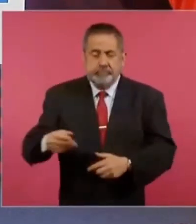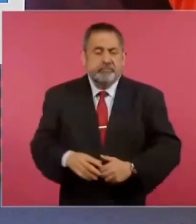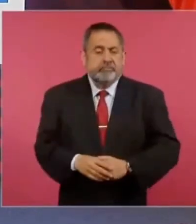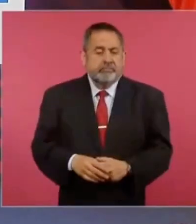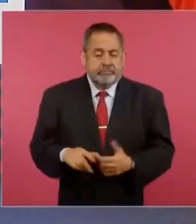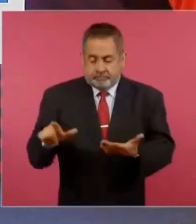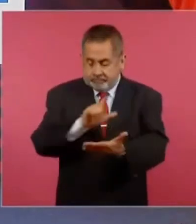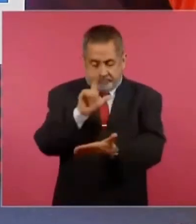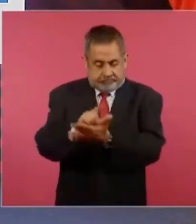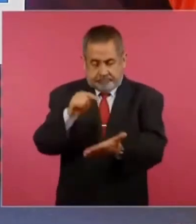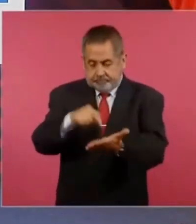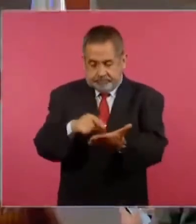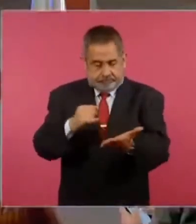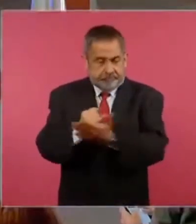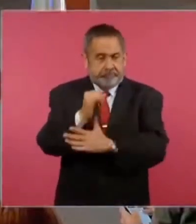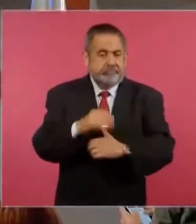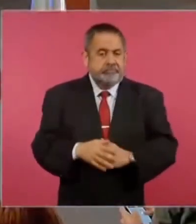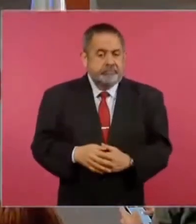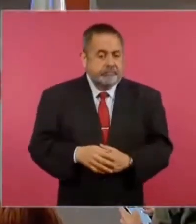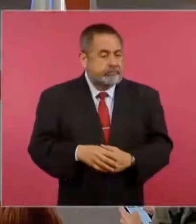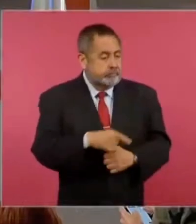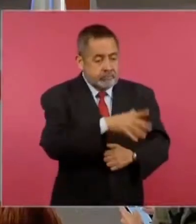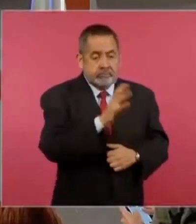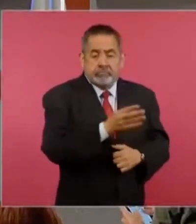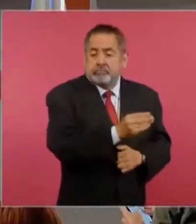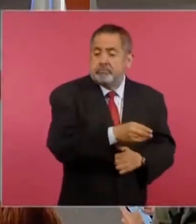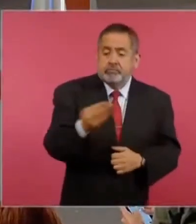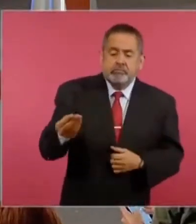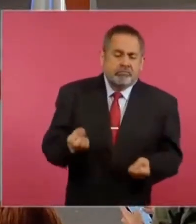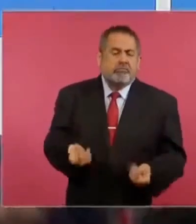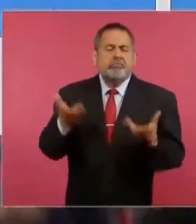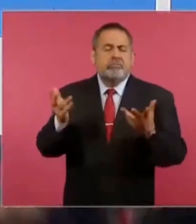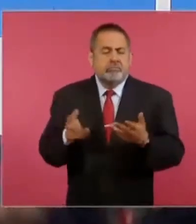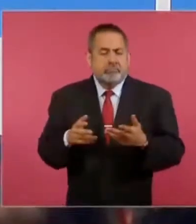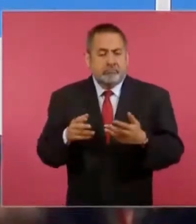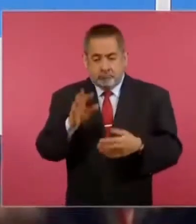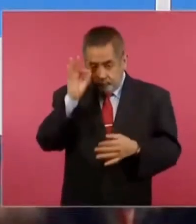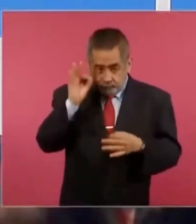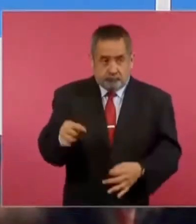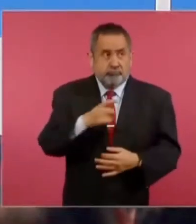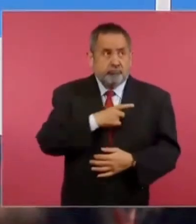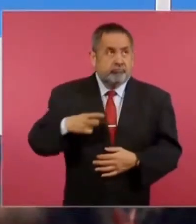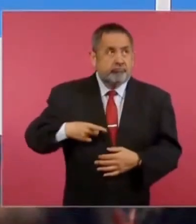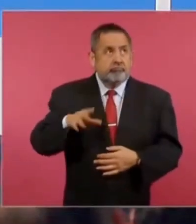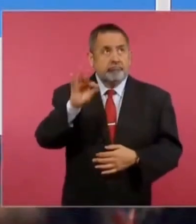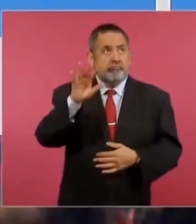por ley. ¿Saben cuánto han entregado de los 40,000?